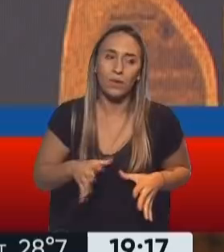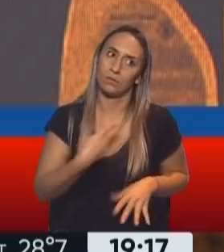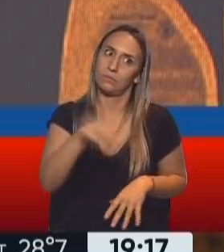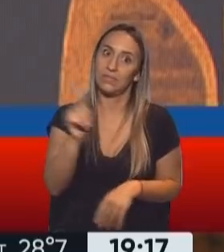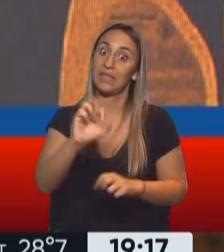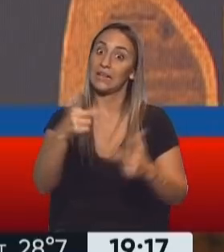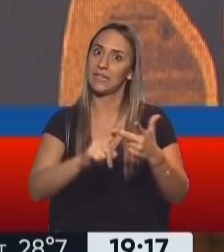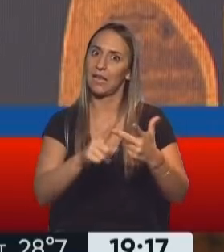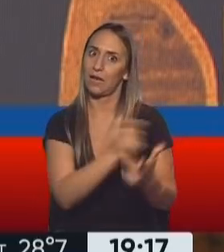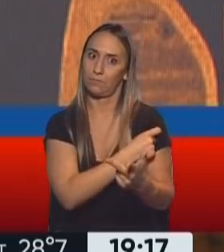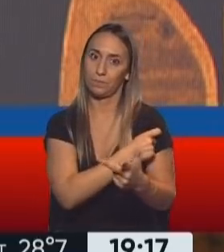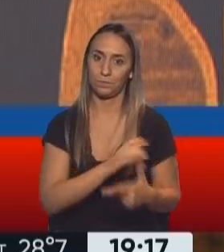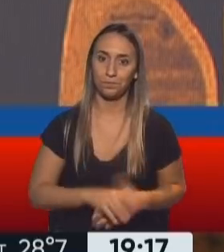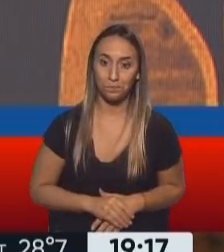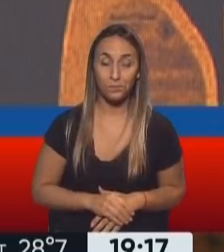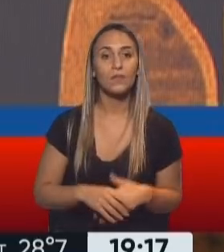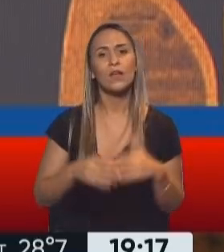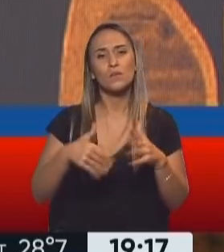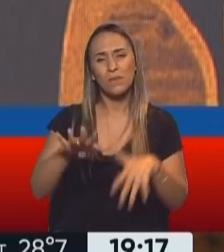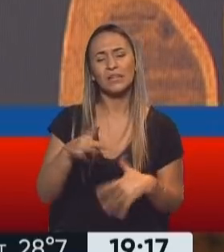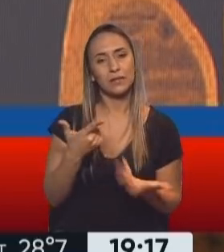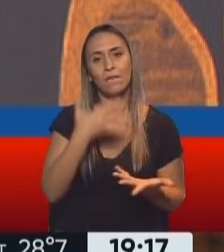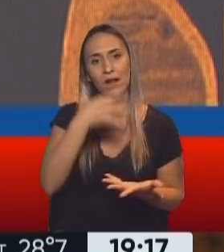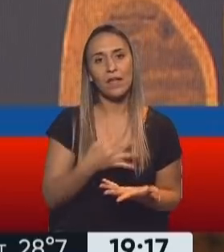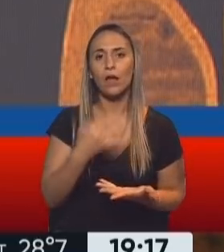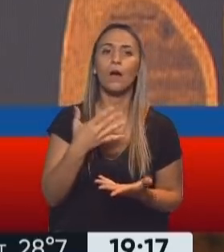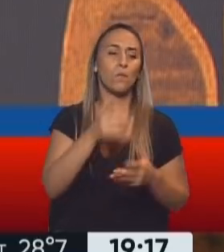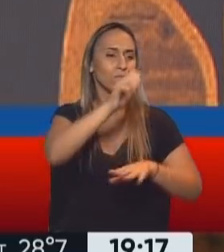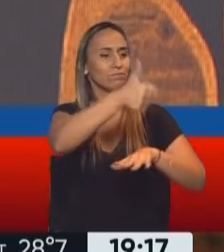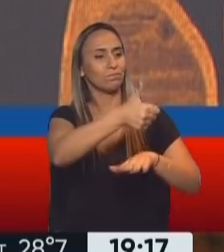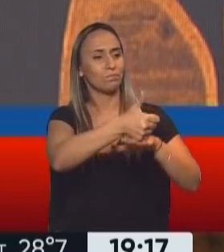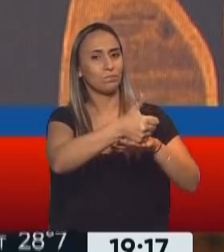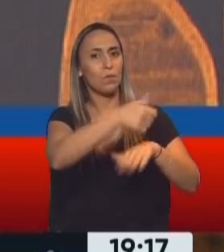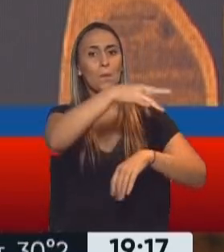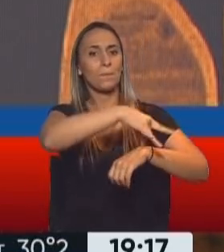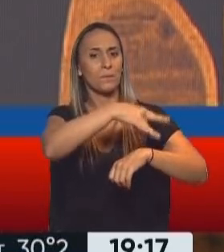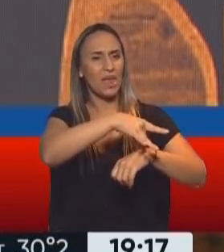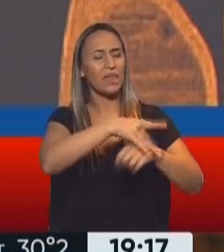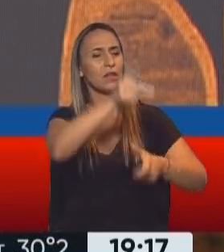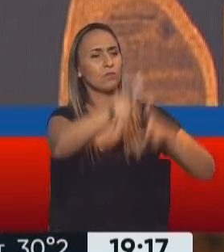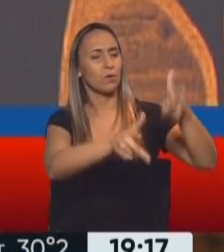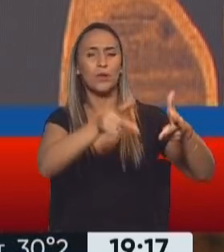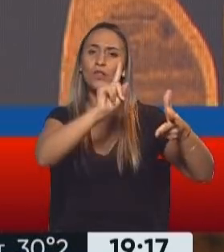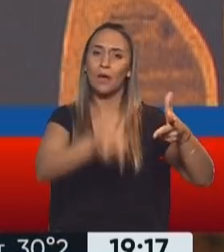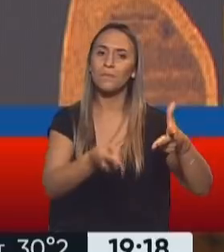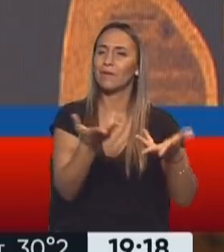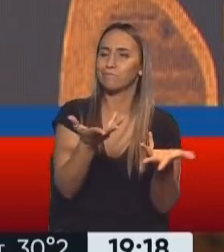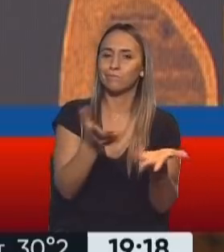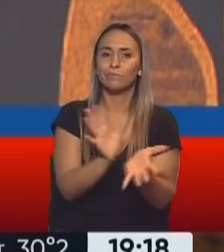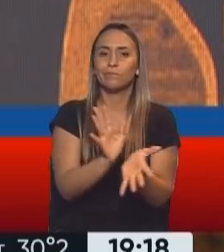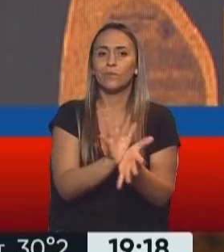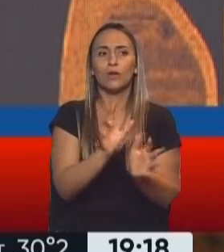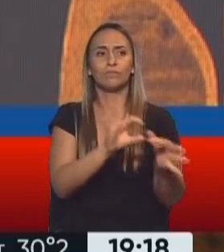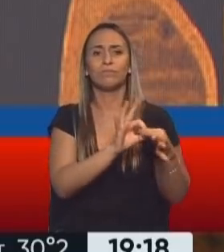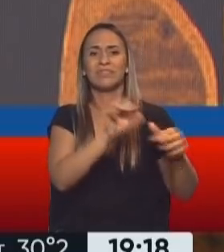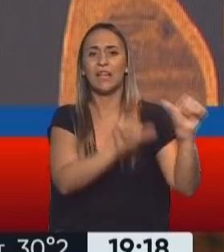además, sobre todo por la toma de conciencia, ¿no, doctor? Más allá de la palabra médica, la palabra científica, porque a veces hay algunas voces